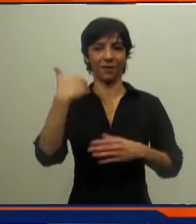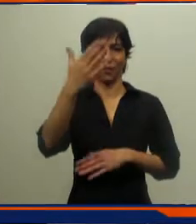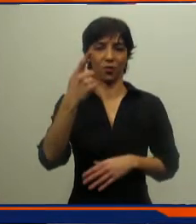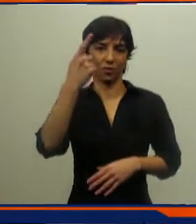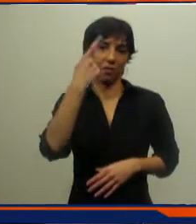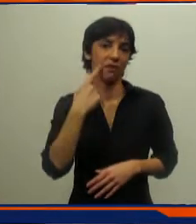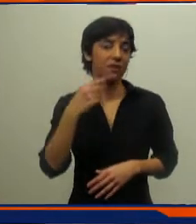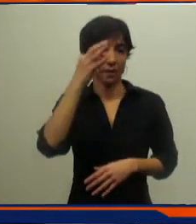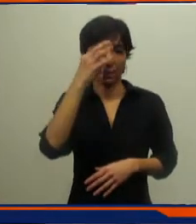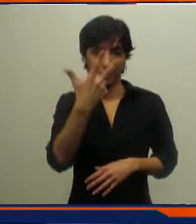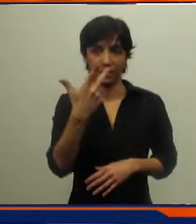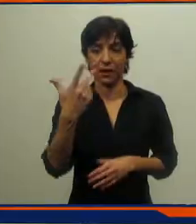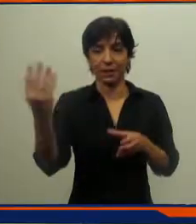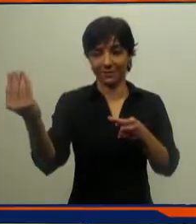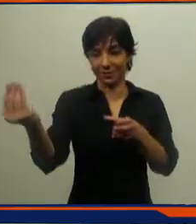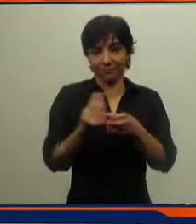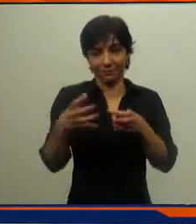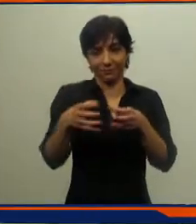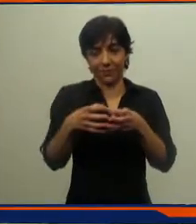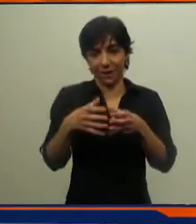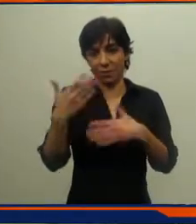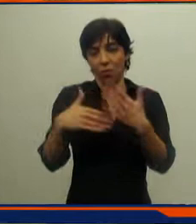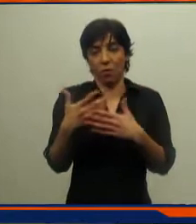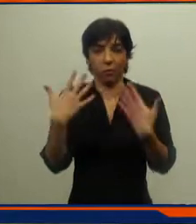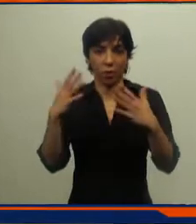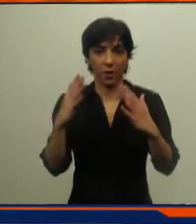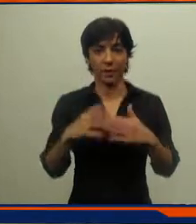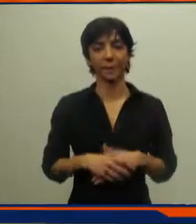plantel. No, esa es la idea. Hemos